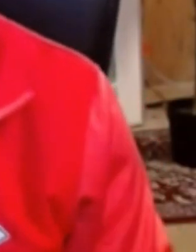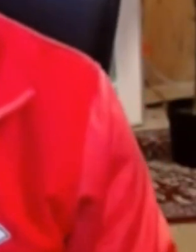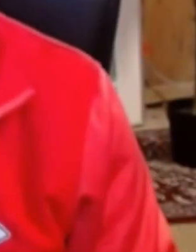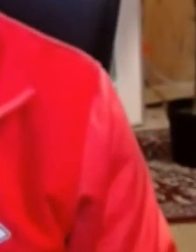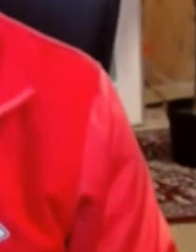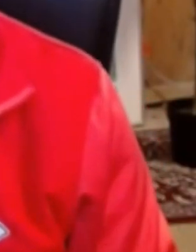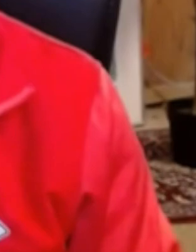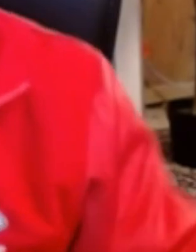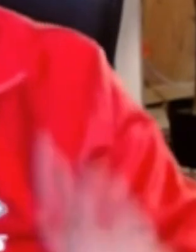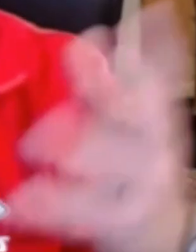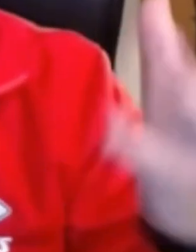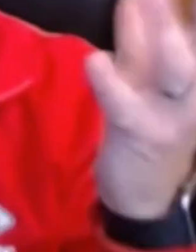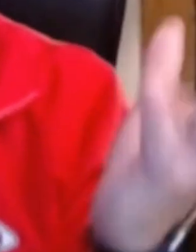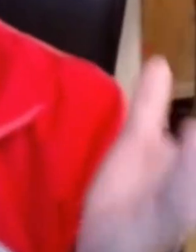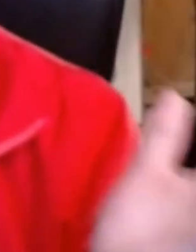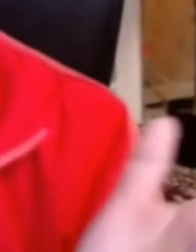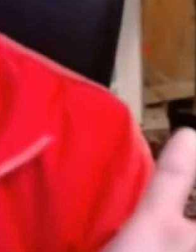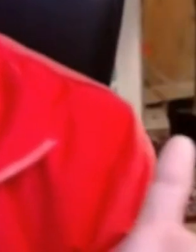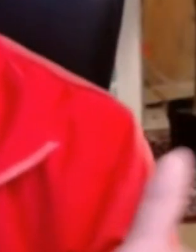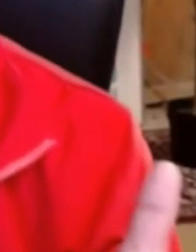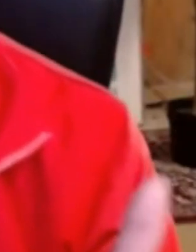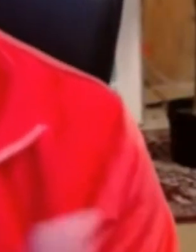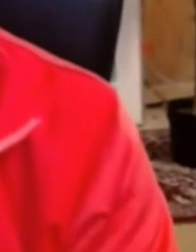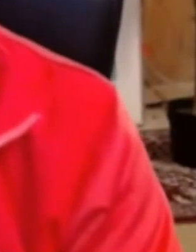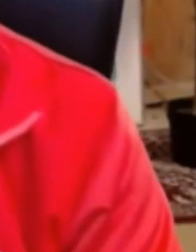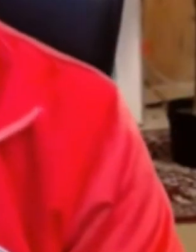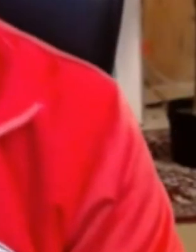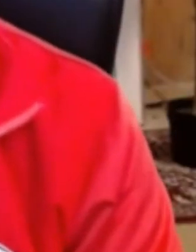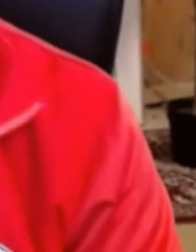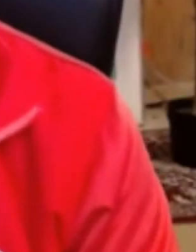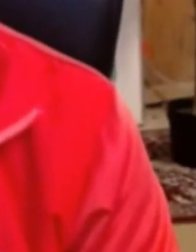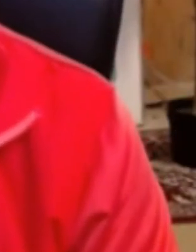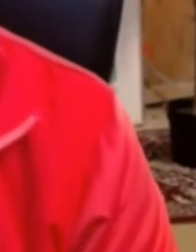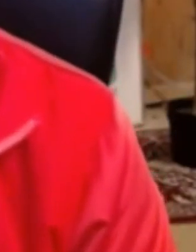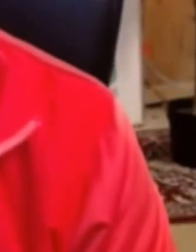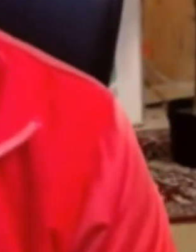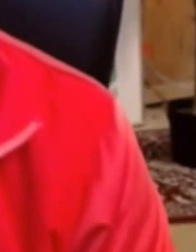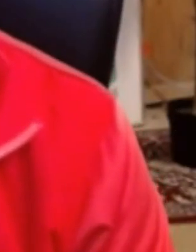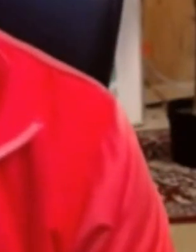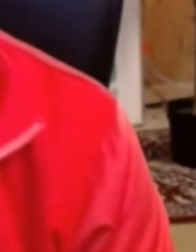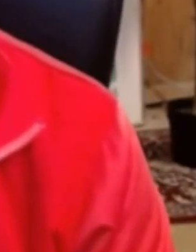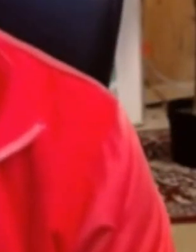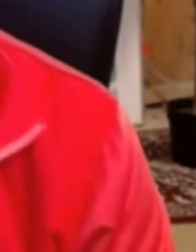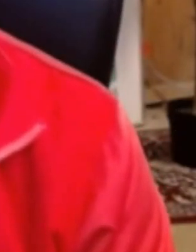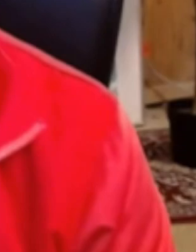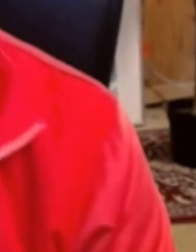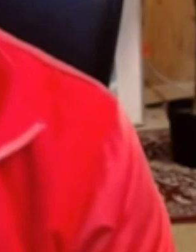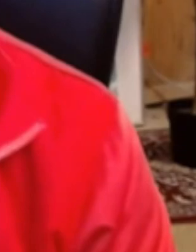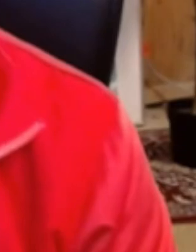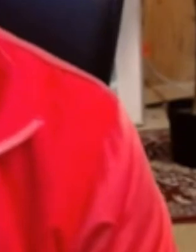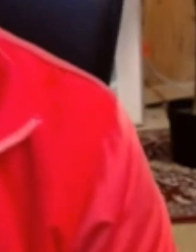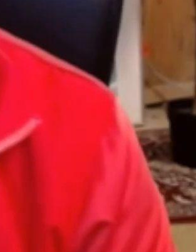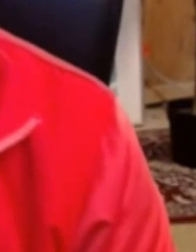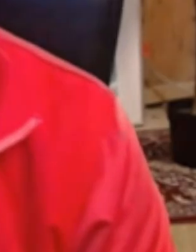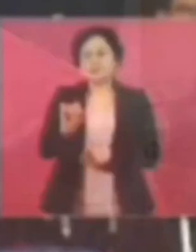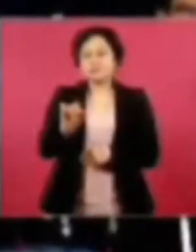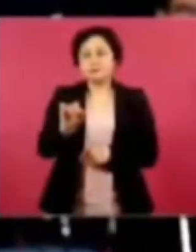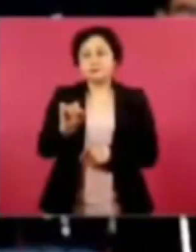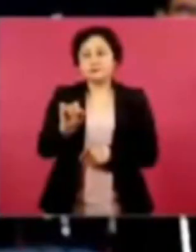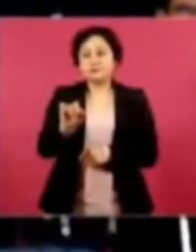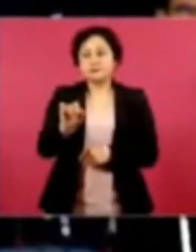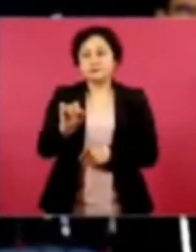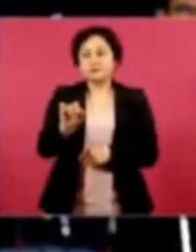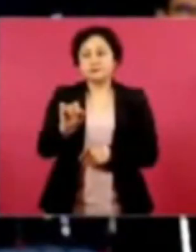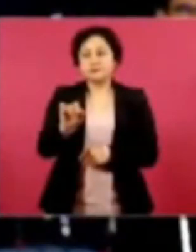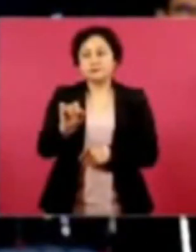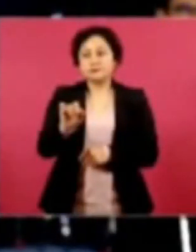con NBC acá en Estados Unidos. Era por cuestiones comerciales. ¿Con qué cara este cuate nos puede decir que es independiente si es